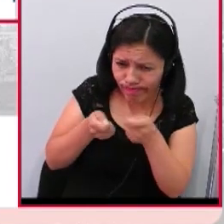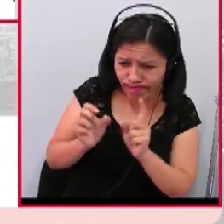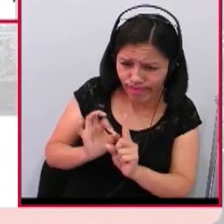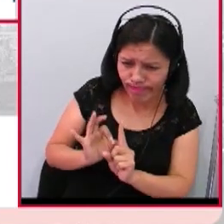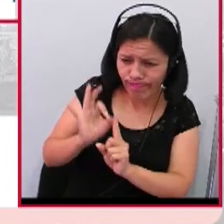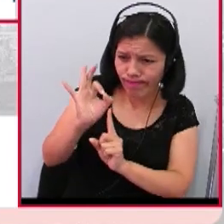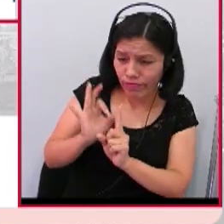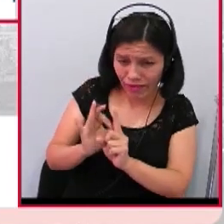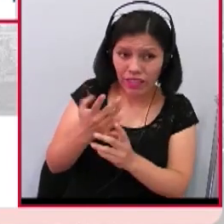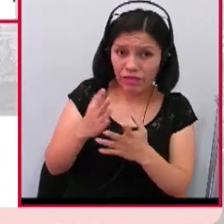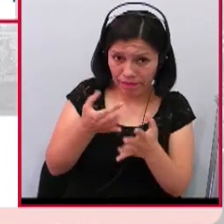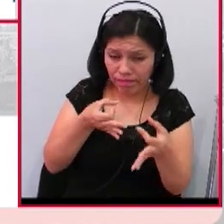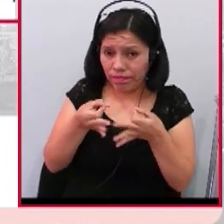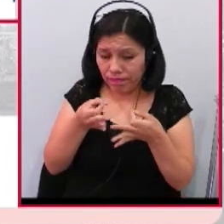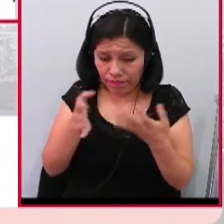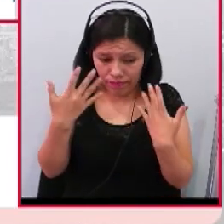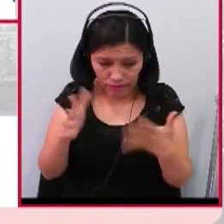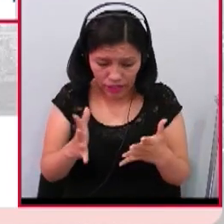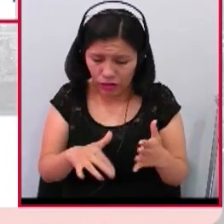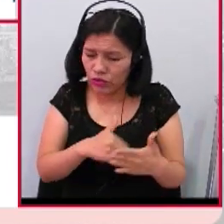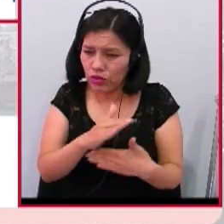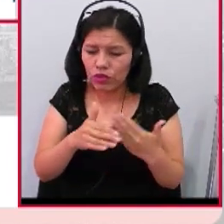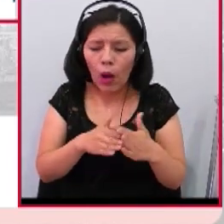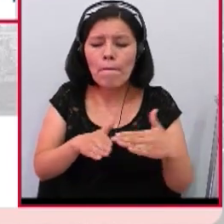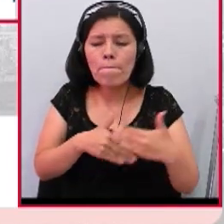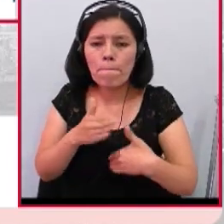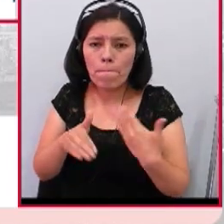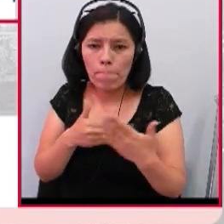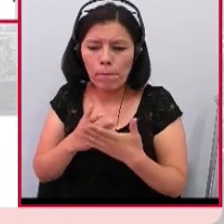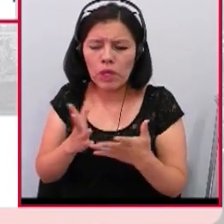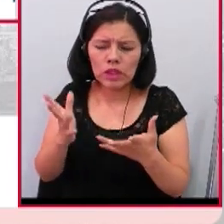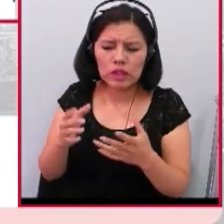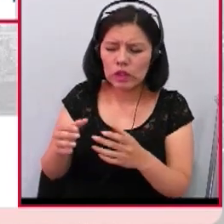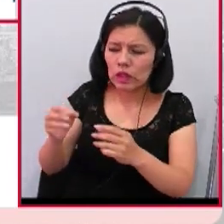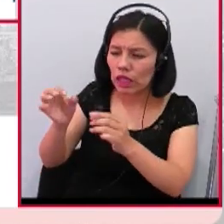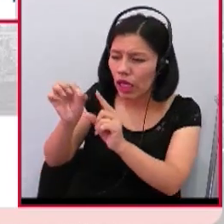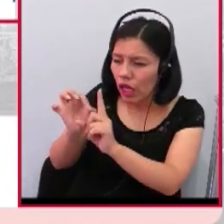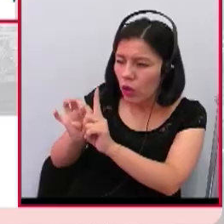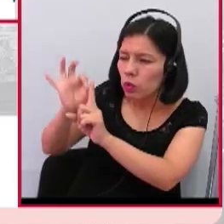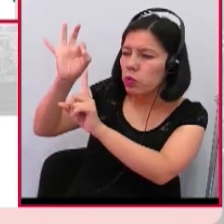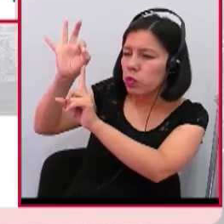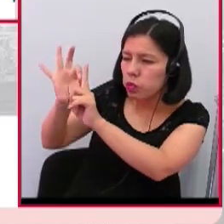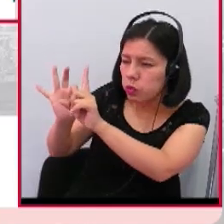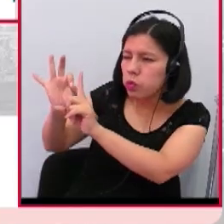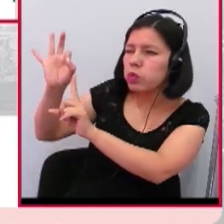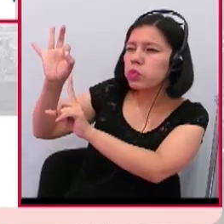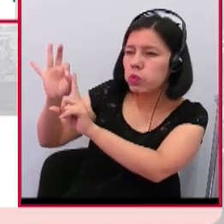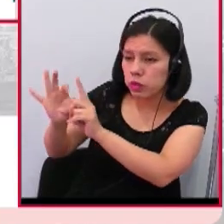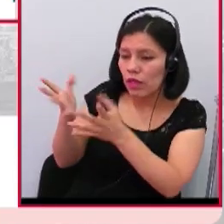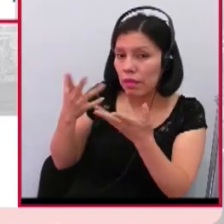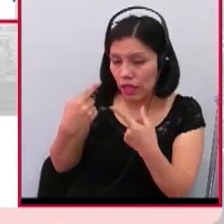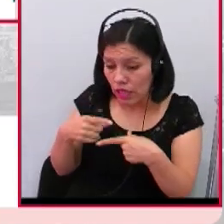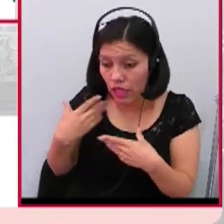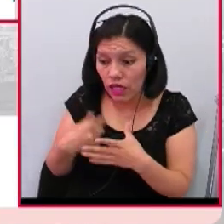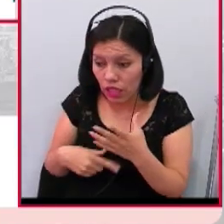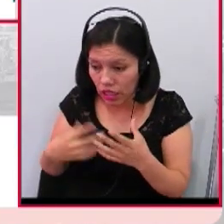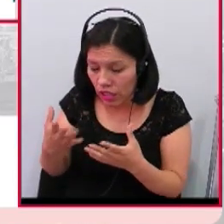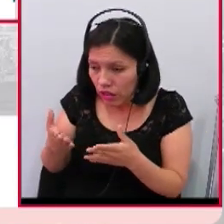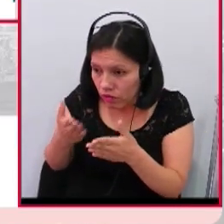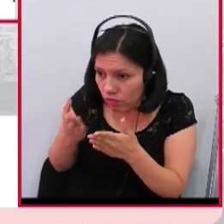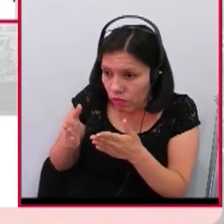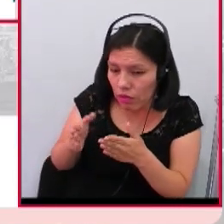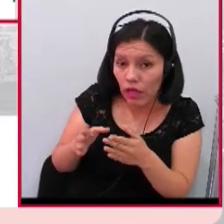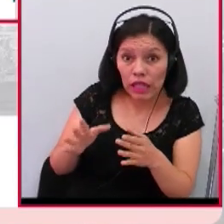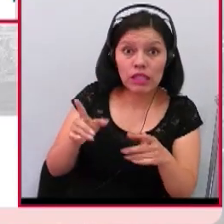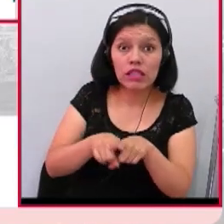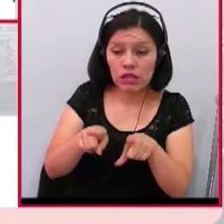es un proceso pirotérmico, en este caso. ¿Cómo tenemos que controlarlo? Con termografías. Tenemos máquinas termográficas que están sensando, incluso hay en línea, que se